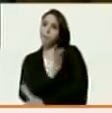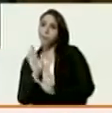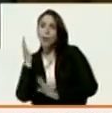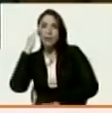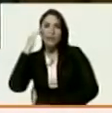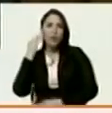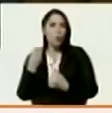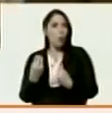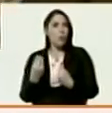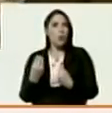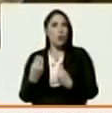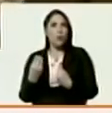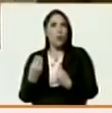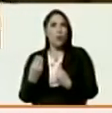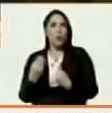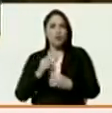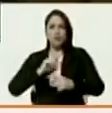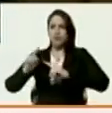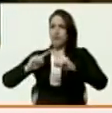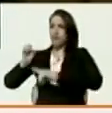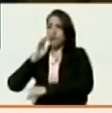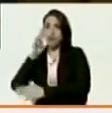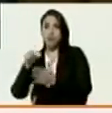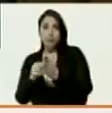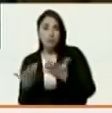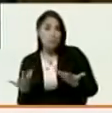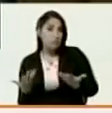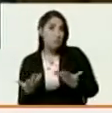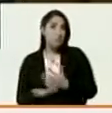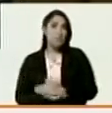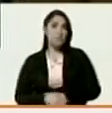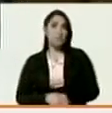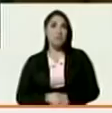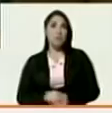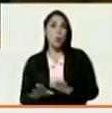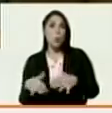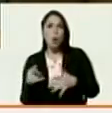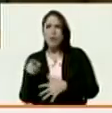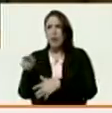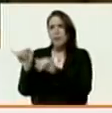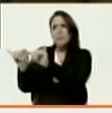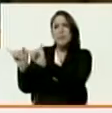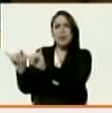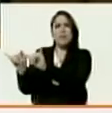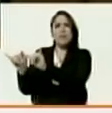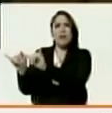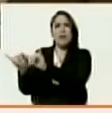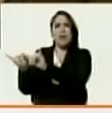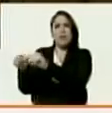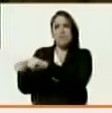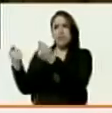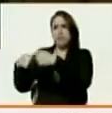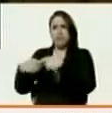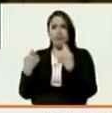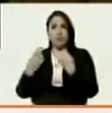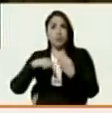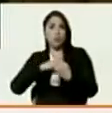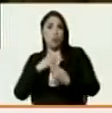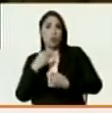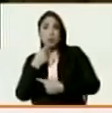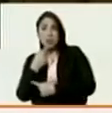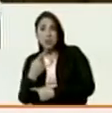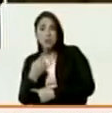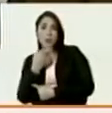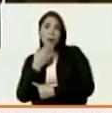sabido dirigir la Asamblea Nacional cuando hoy están divididos? Y nosotros decimos dos pedazos que son los que